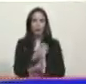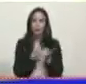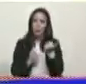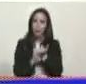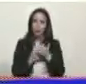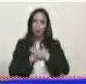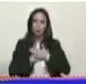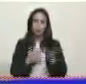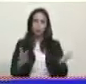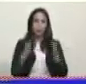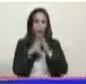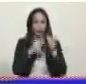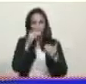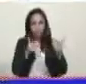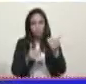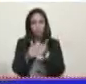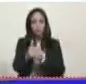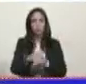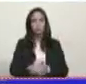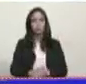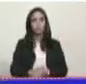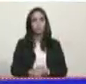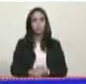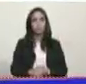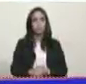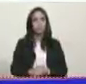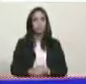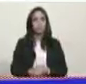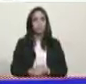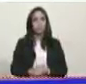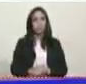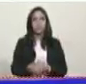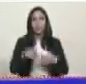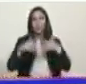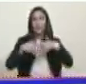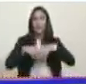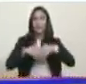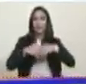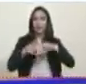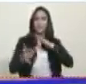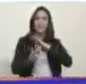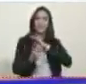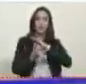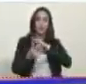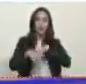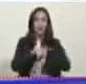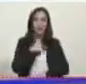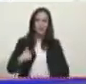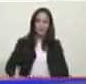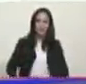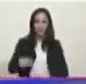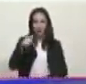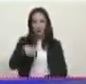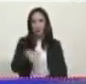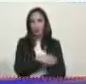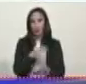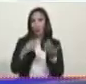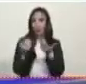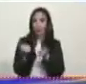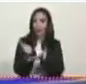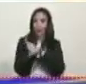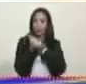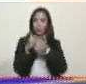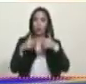hemos logrado este avance significativo. Sibecci, Consorcio Industrial de Tecnología China, planta recuperado por el